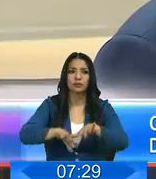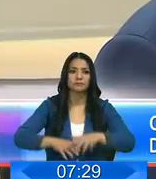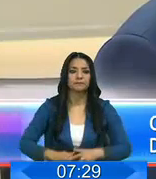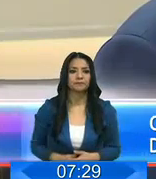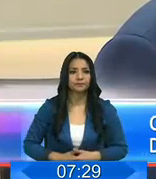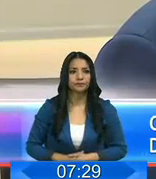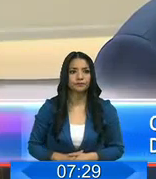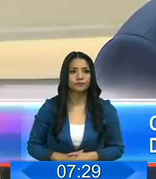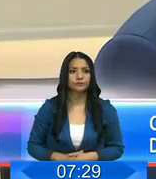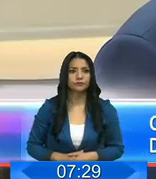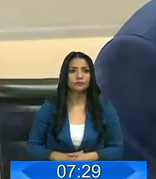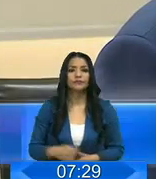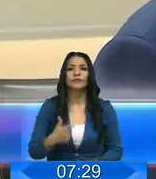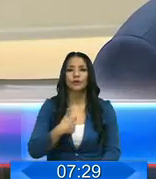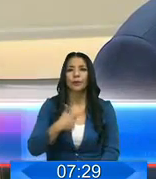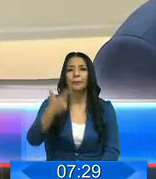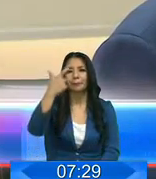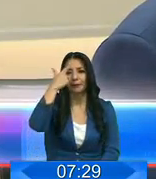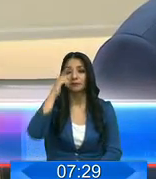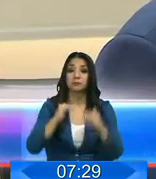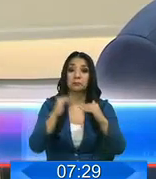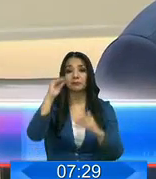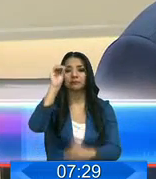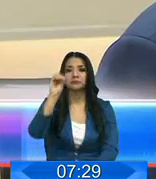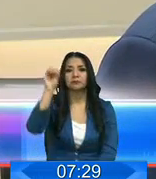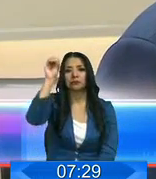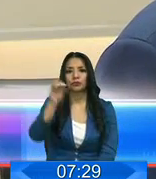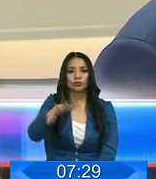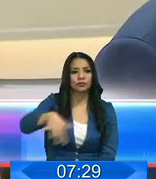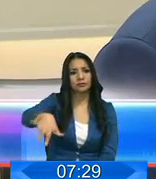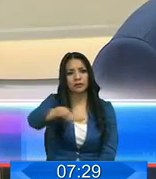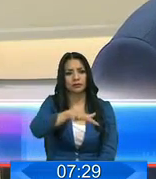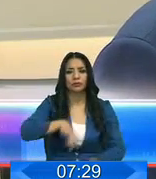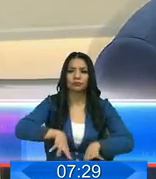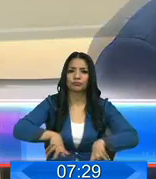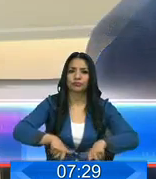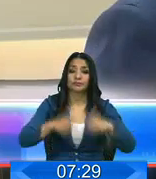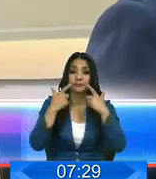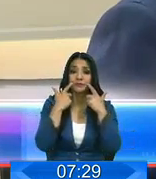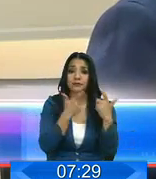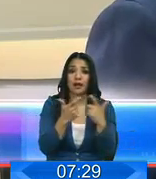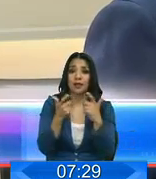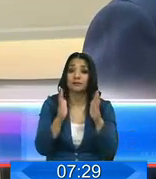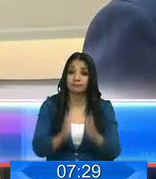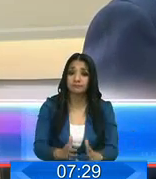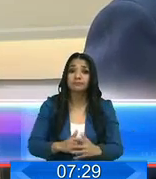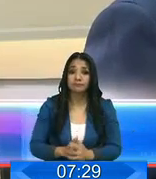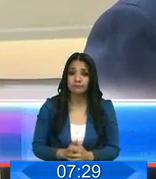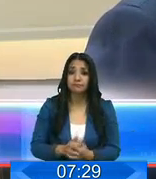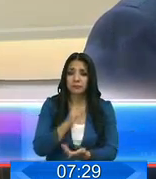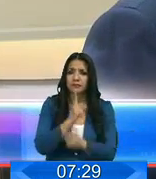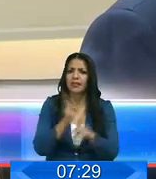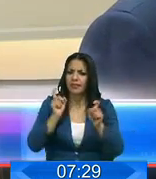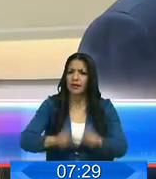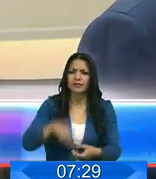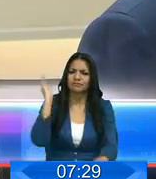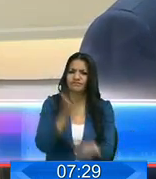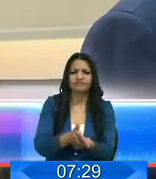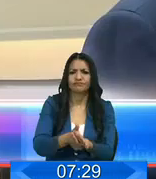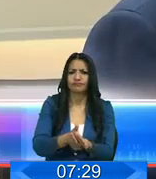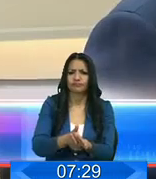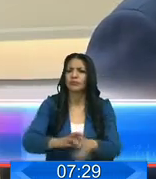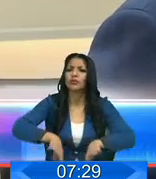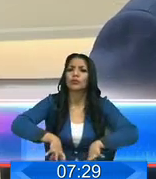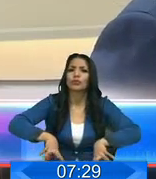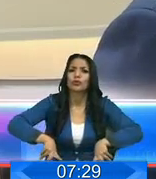que un gran porcentaje de corrupción en la Fiscalía. Entonces, hay que combatir ¿qué?